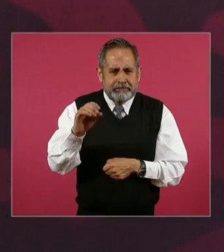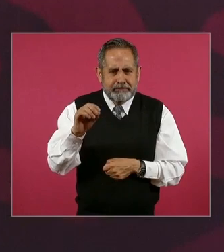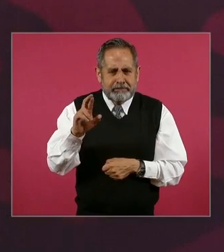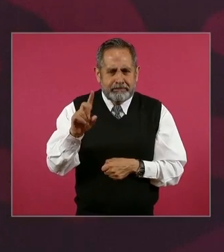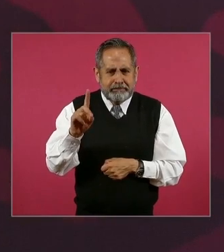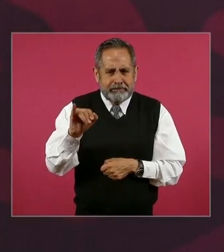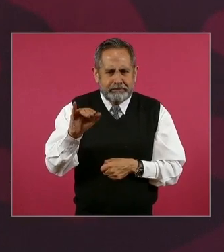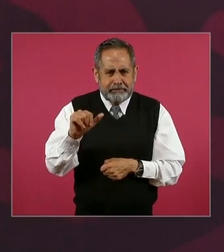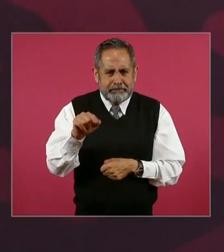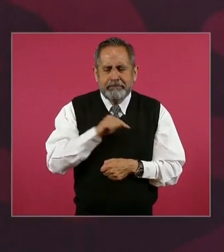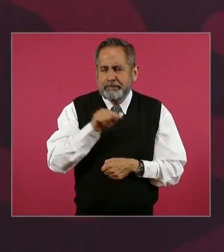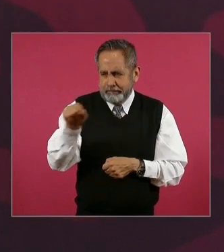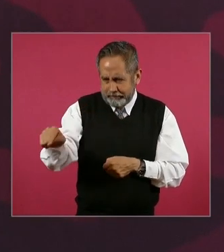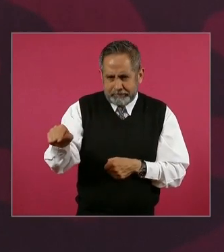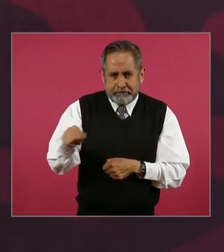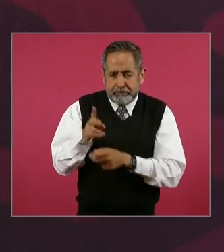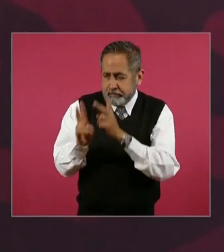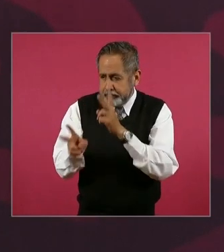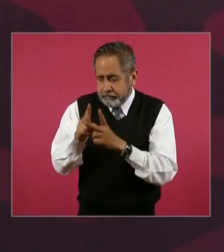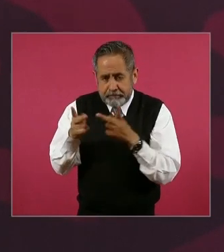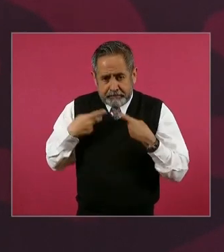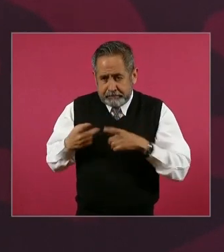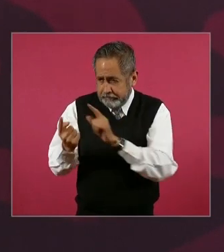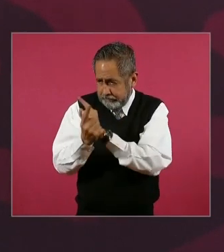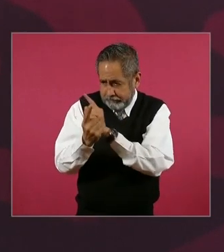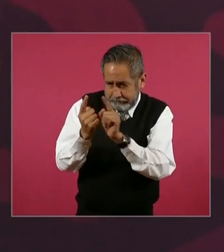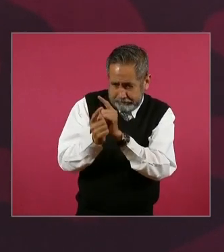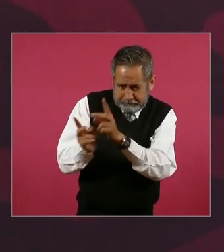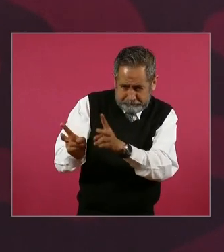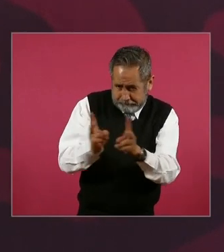Concordia y hablando con la